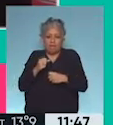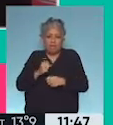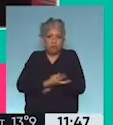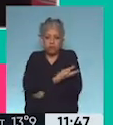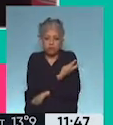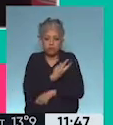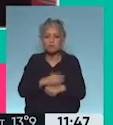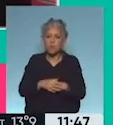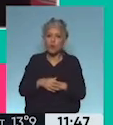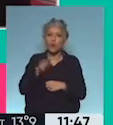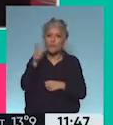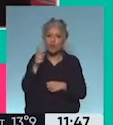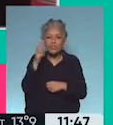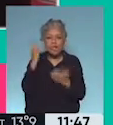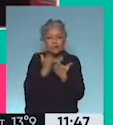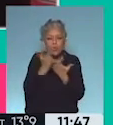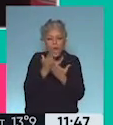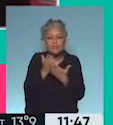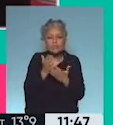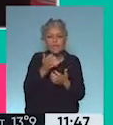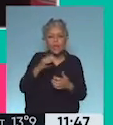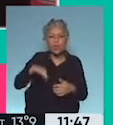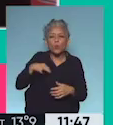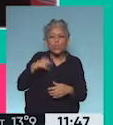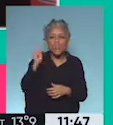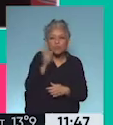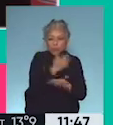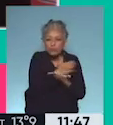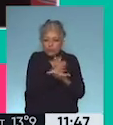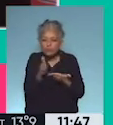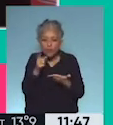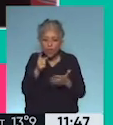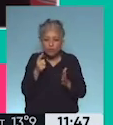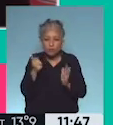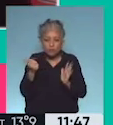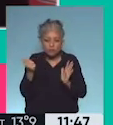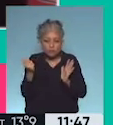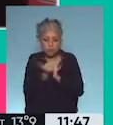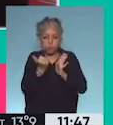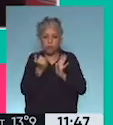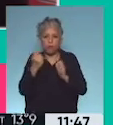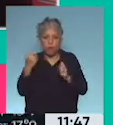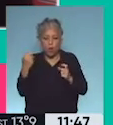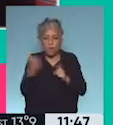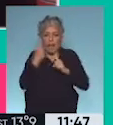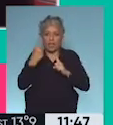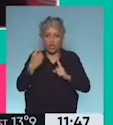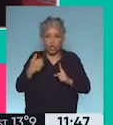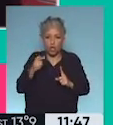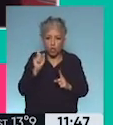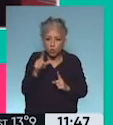Francisco Perito, ¿qué fue lo que más te impactó? ¿Con qué te quedás? ¿Qué es lo que te ha llamado la atención? Bueno, yo creo